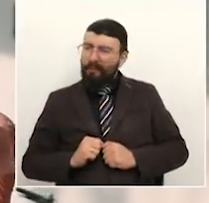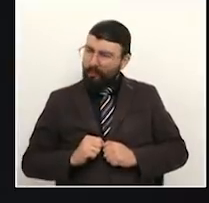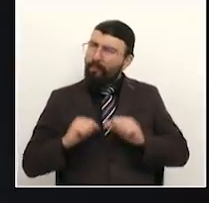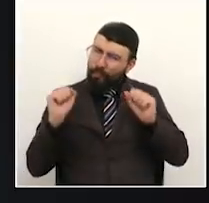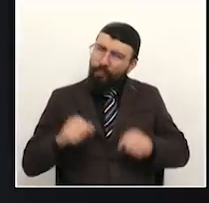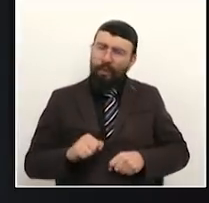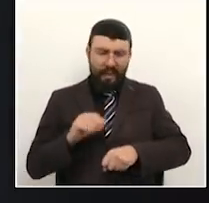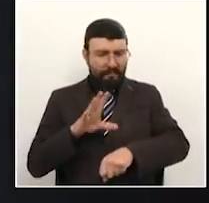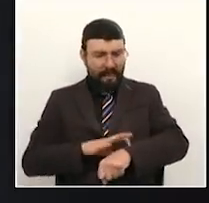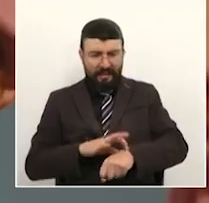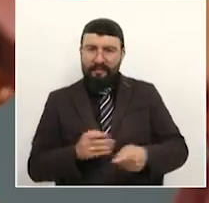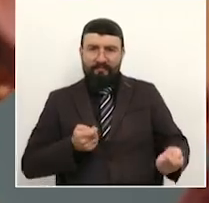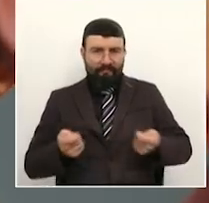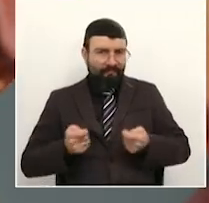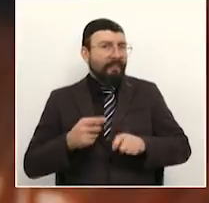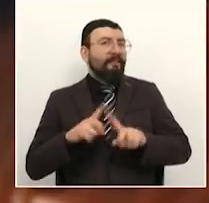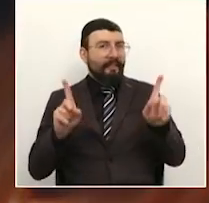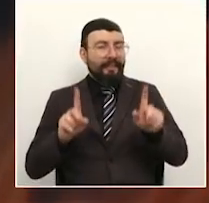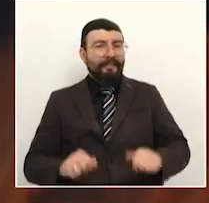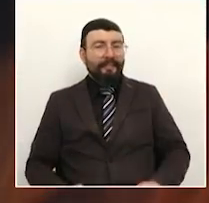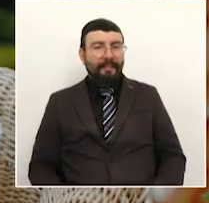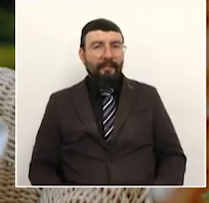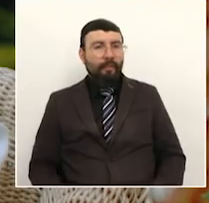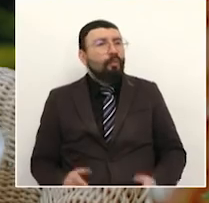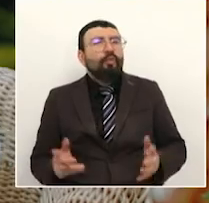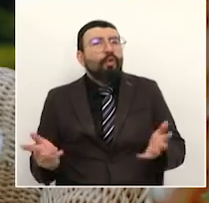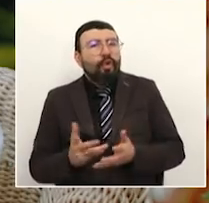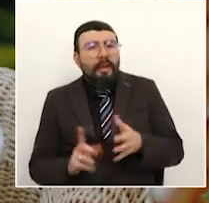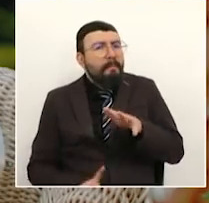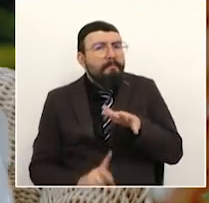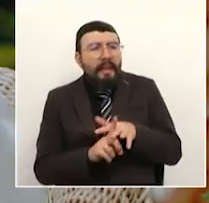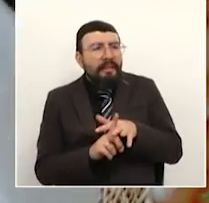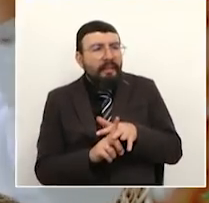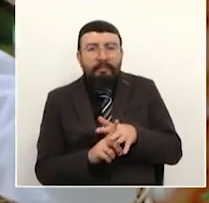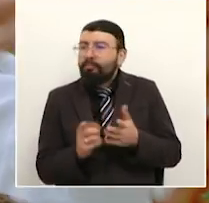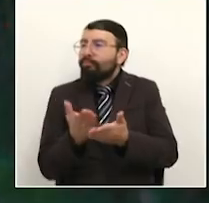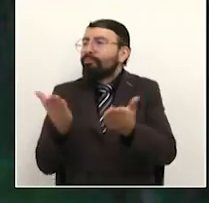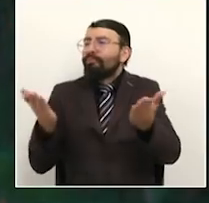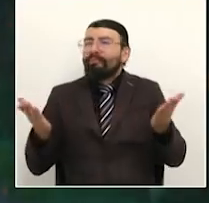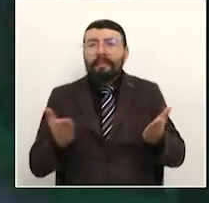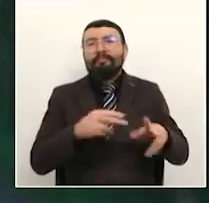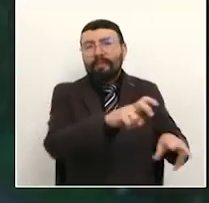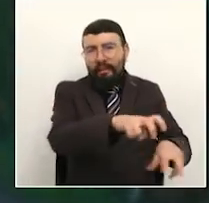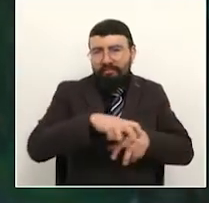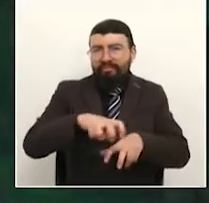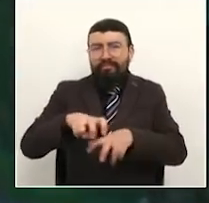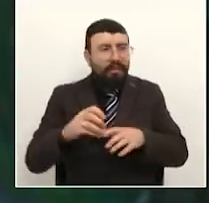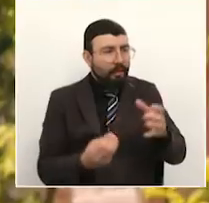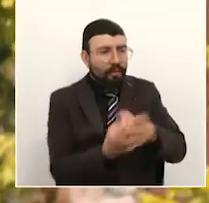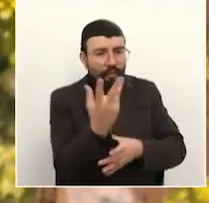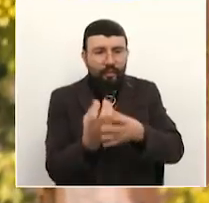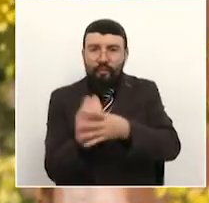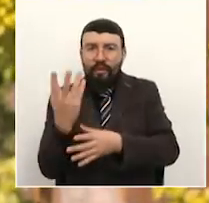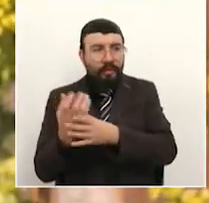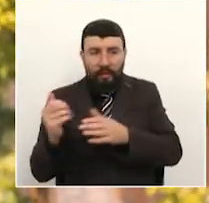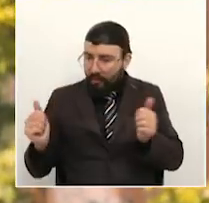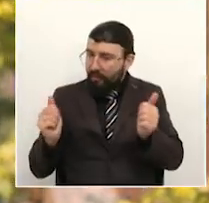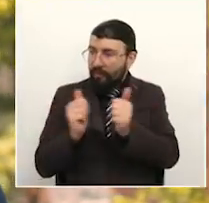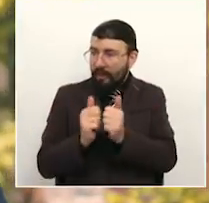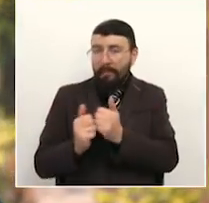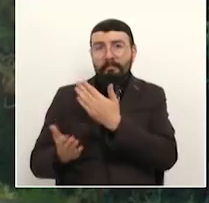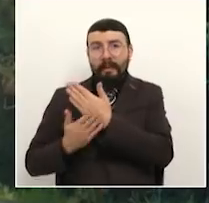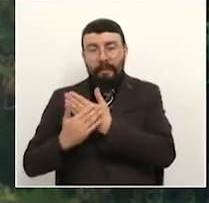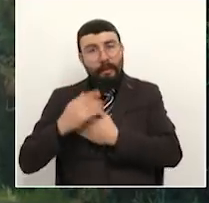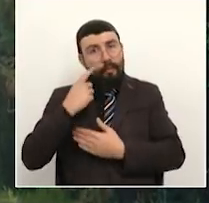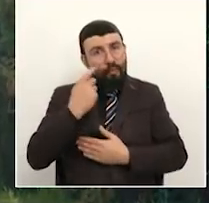ejercer una medicina diferente desde donde desde esto desde la web que en conjunto permiten buscar